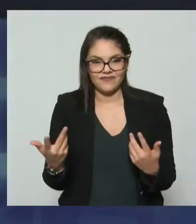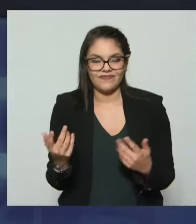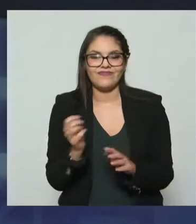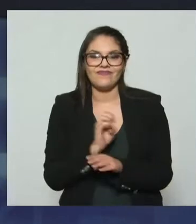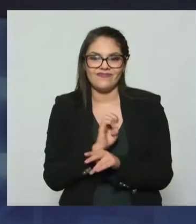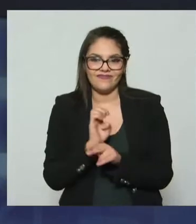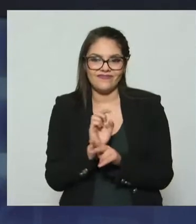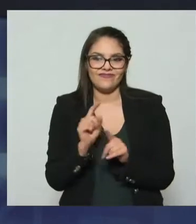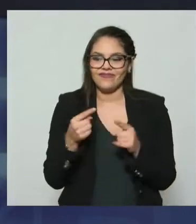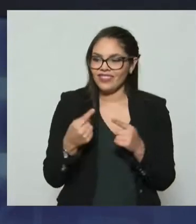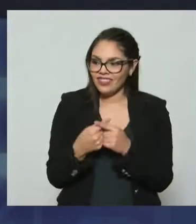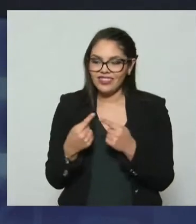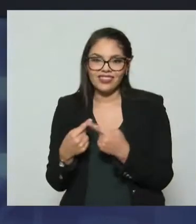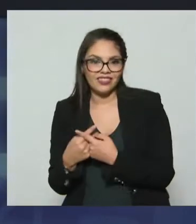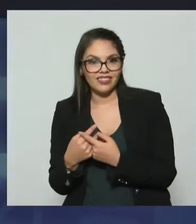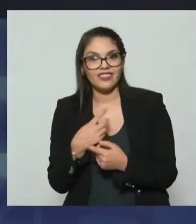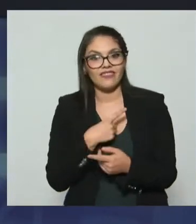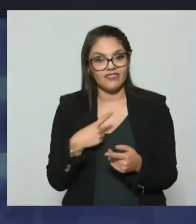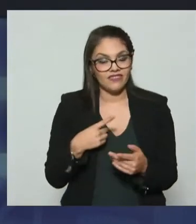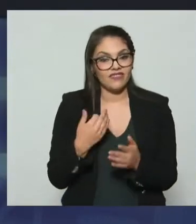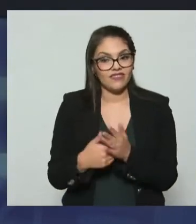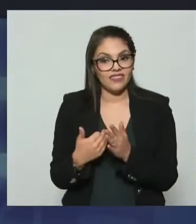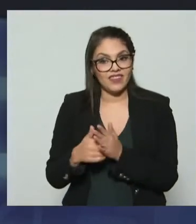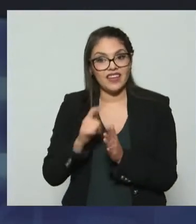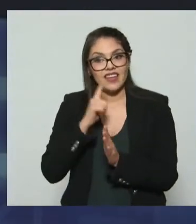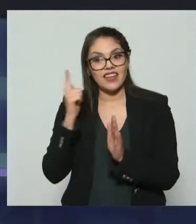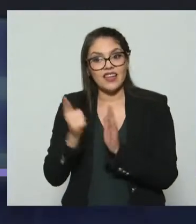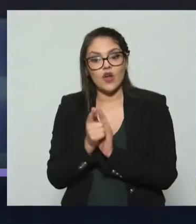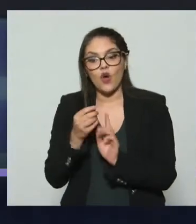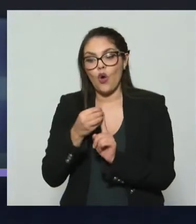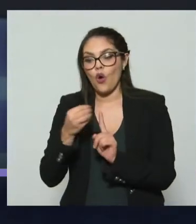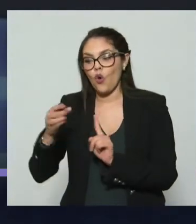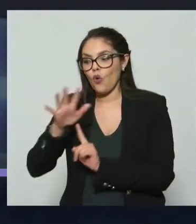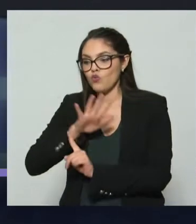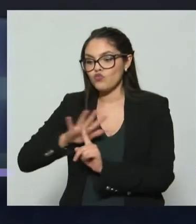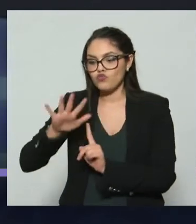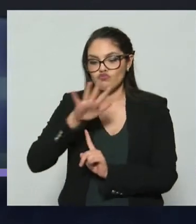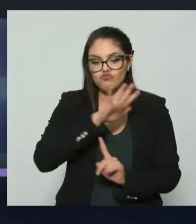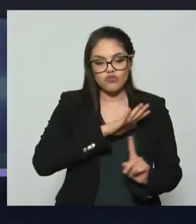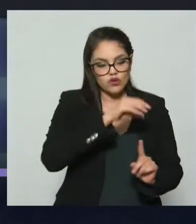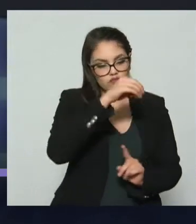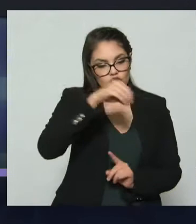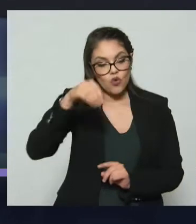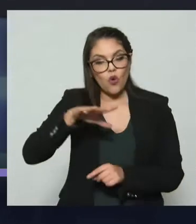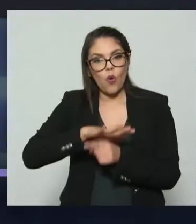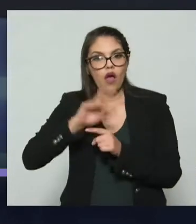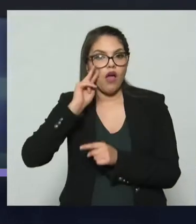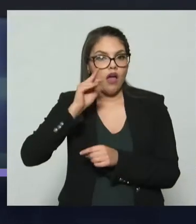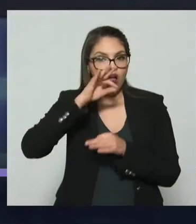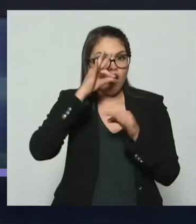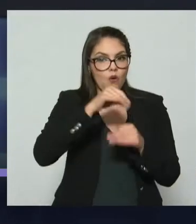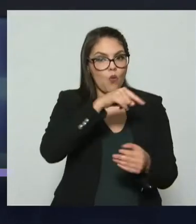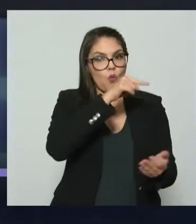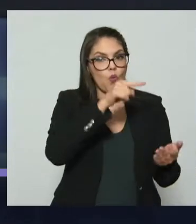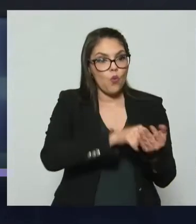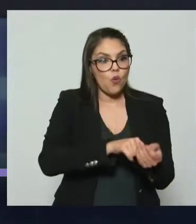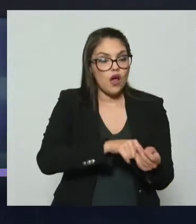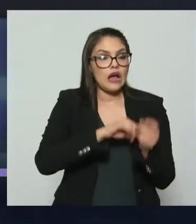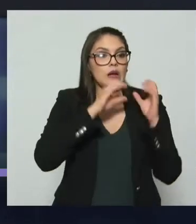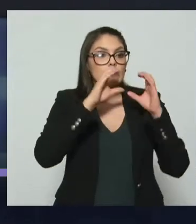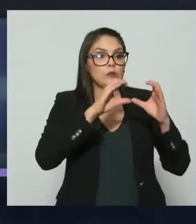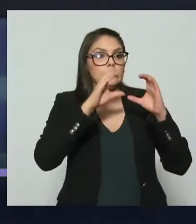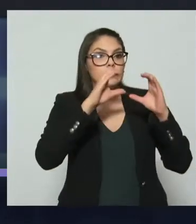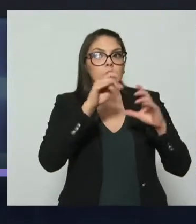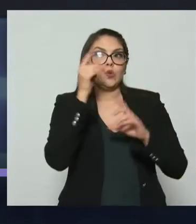Entonces tenemos esa condición. La ley de ordenamiento territorial nos lleva a ver cuáles siguen siendo territorios ecológicos,